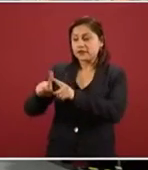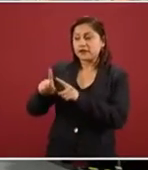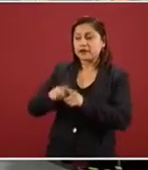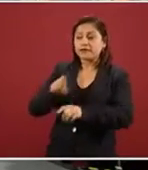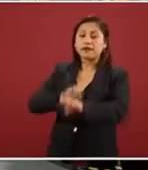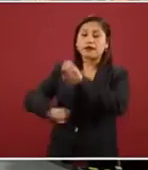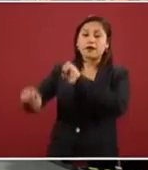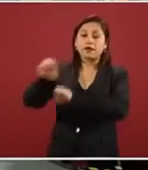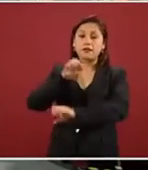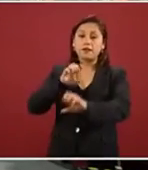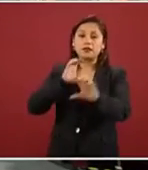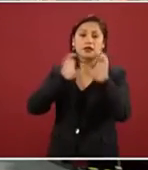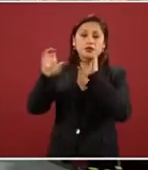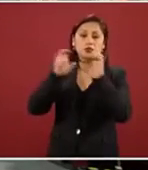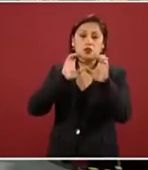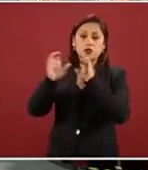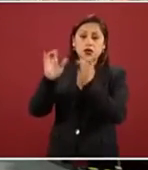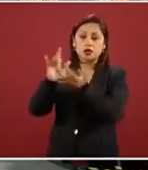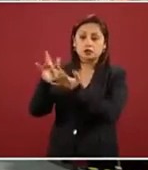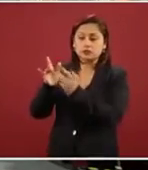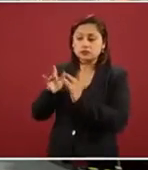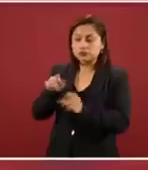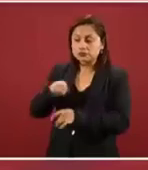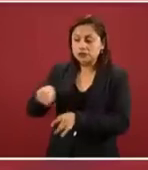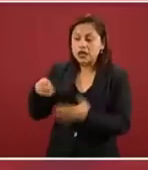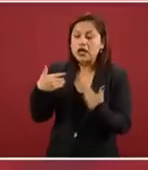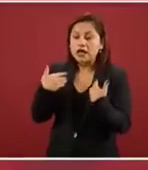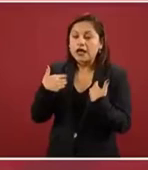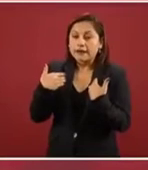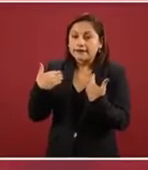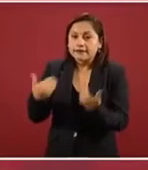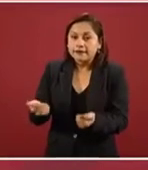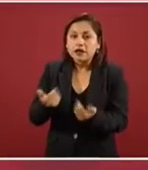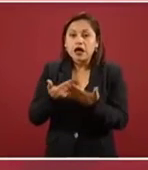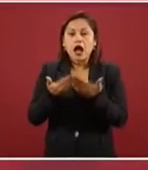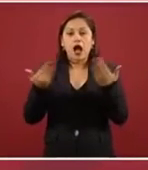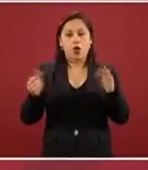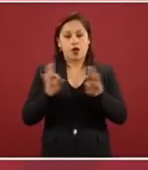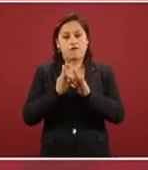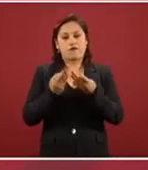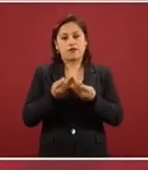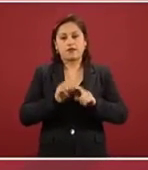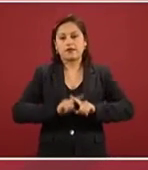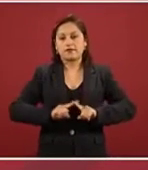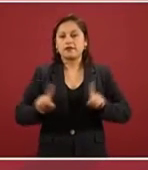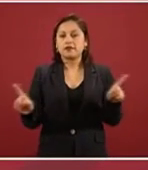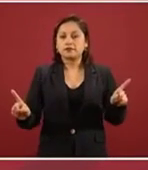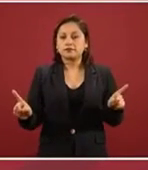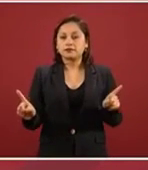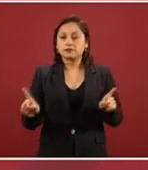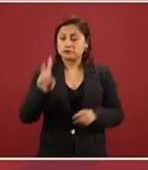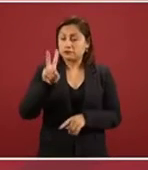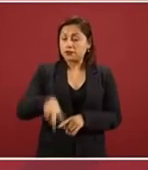condiciones, que sí nos estamos ahorrando